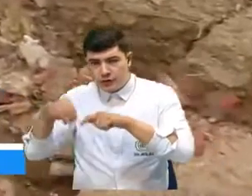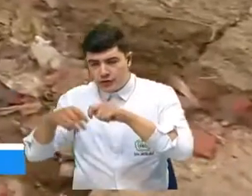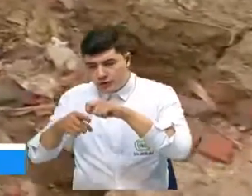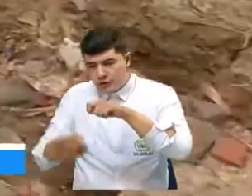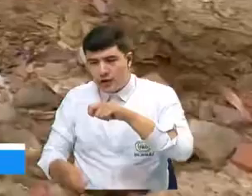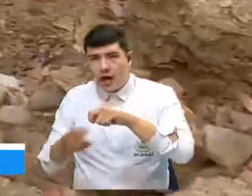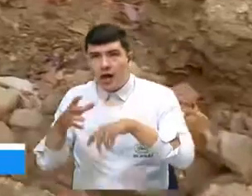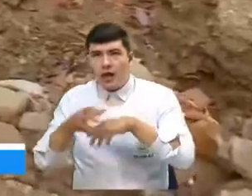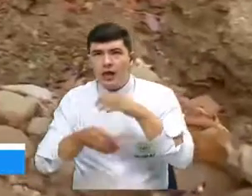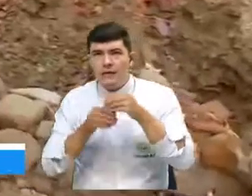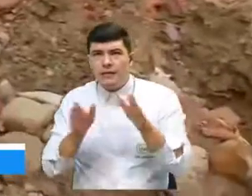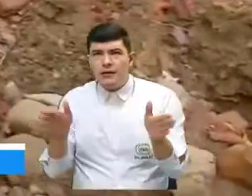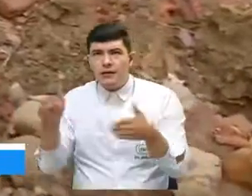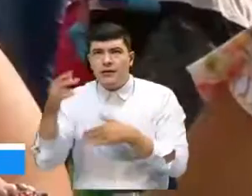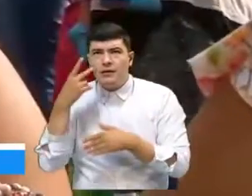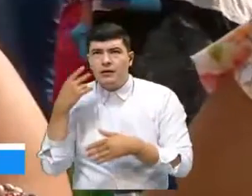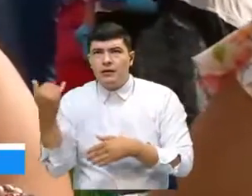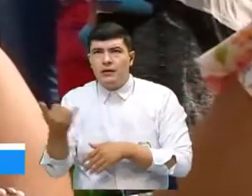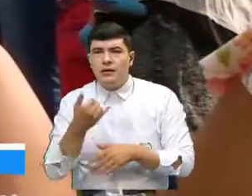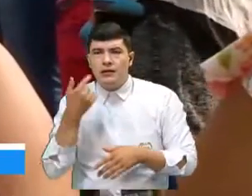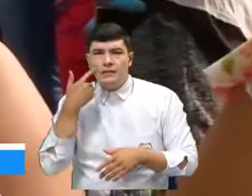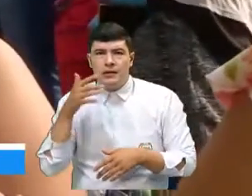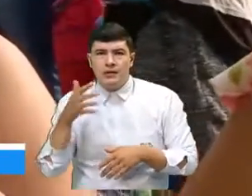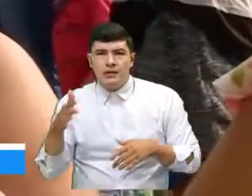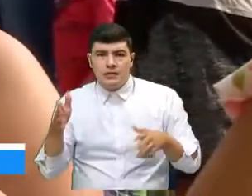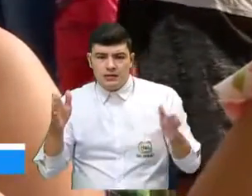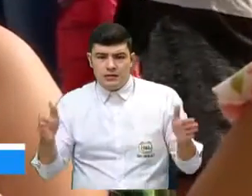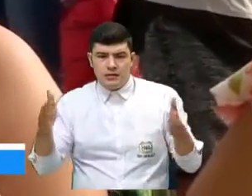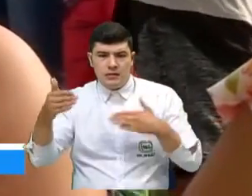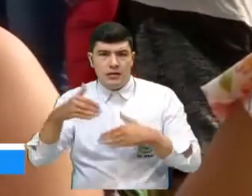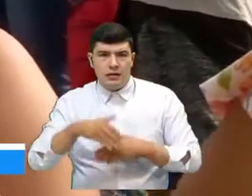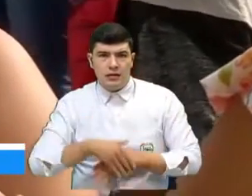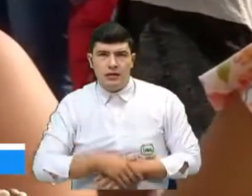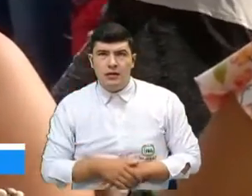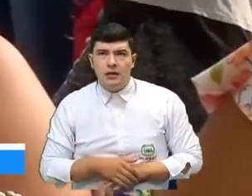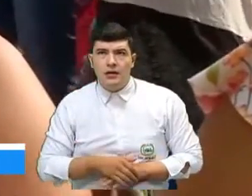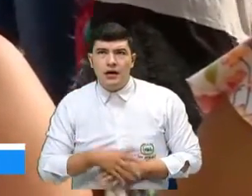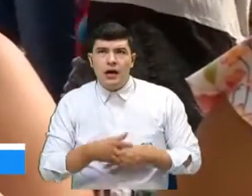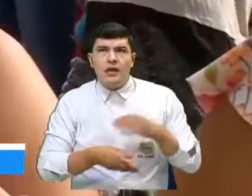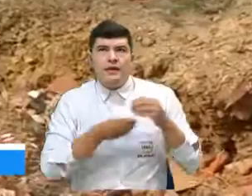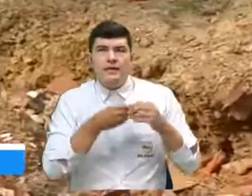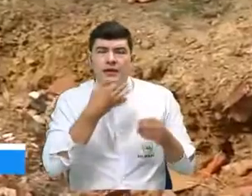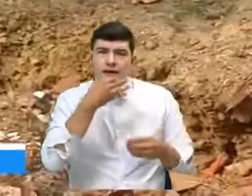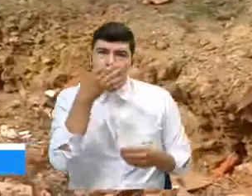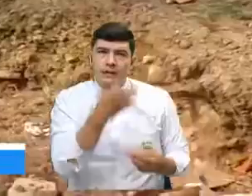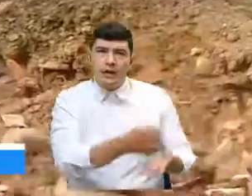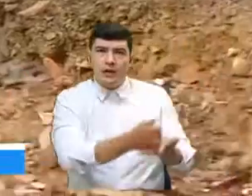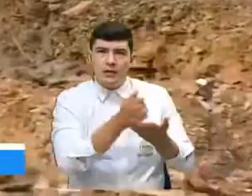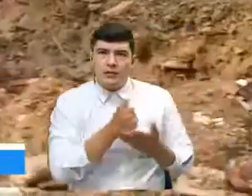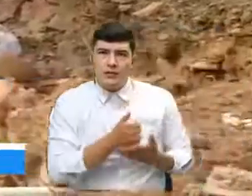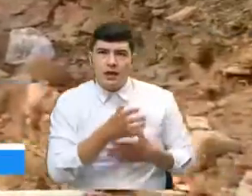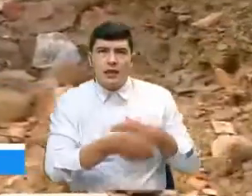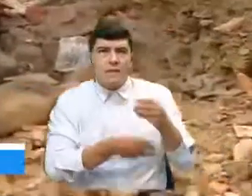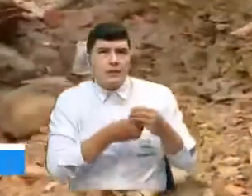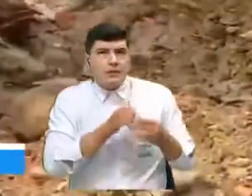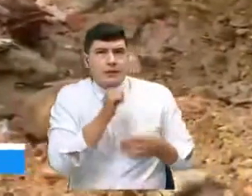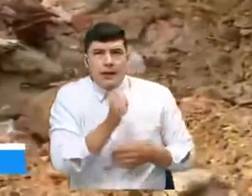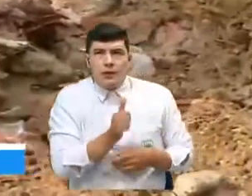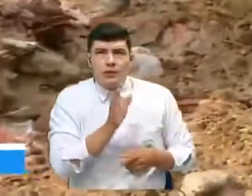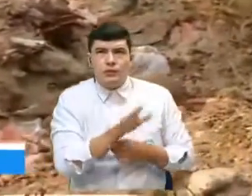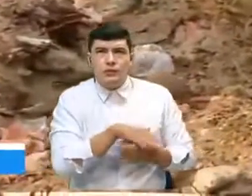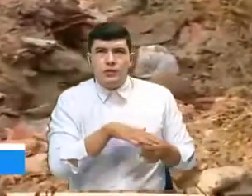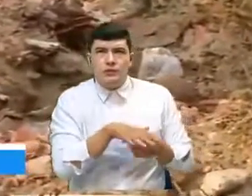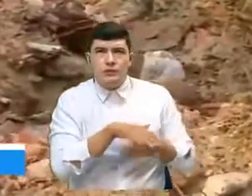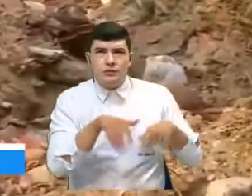escala nueve paren casi una pista de helicóptero ya tampoco ese no es el hecho la cuestión es de que nos ayudarán y manos empeoraron las cosas